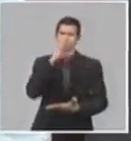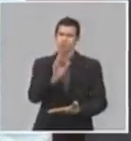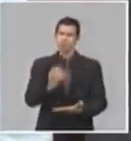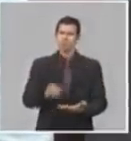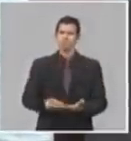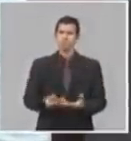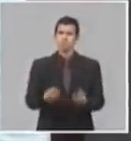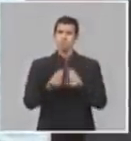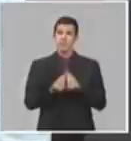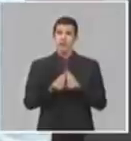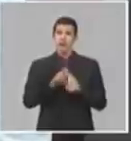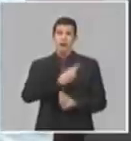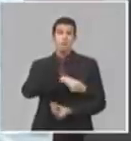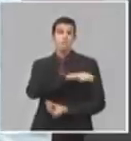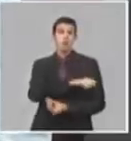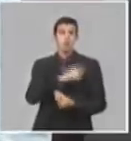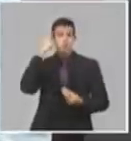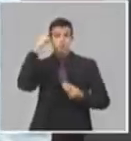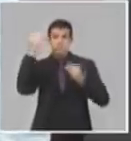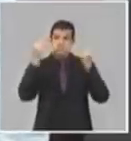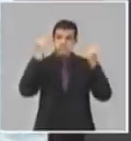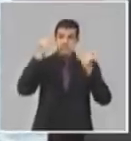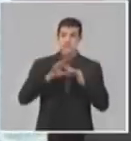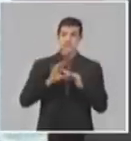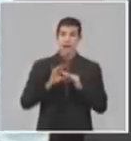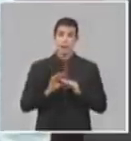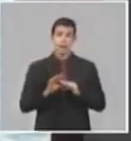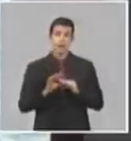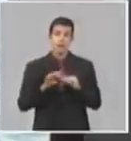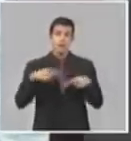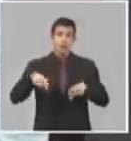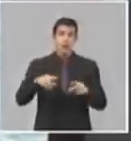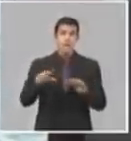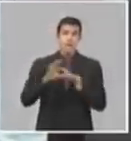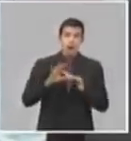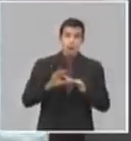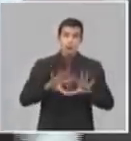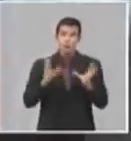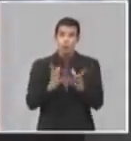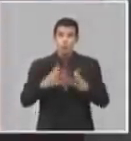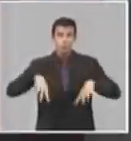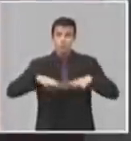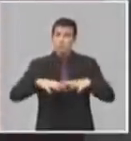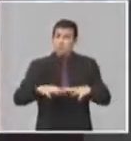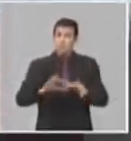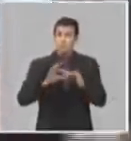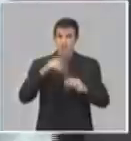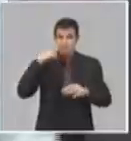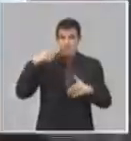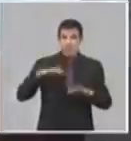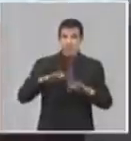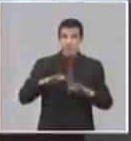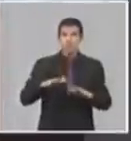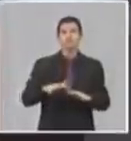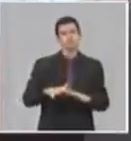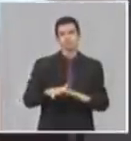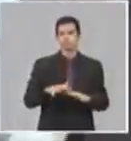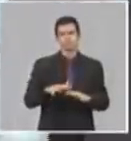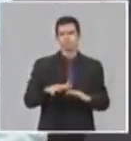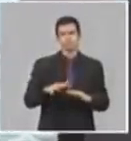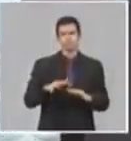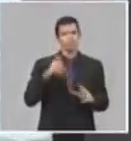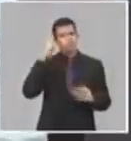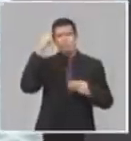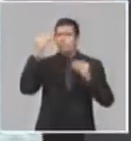Empieza a vaticinar que hay va a haber una situación compleja. No vaticinen, hay una situación compleja desde mediados del pasado año y todo eso lo hemos